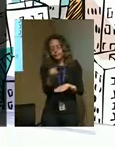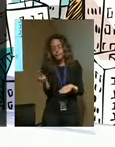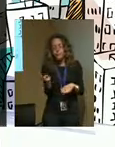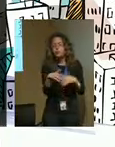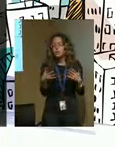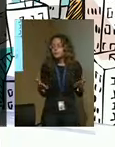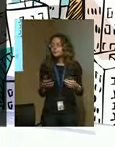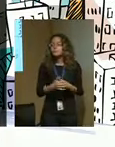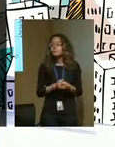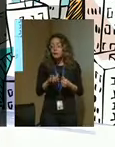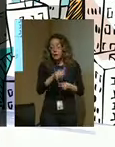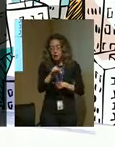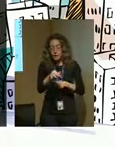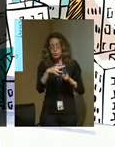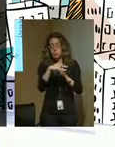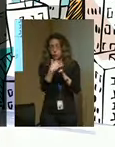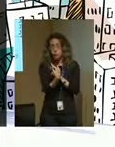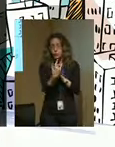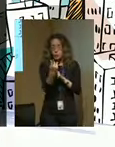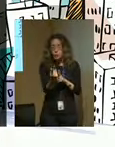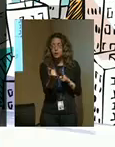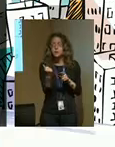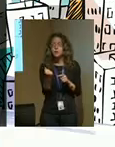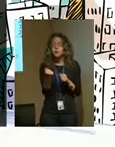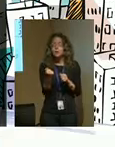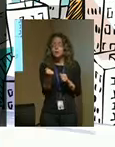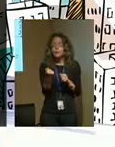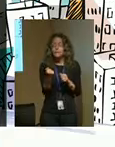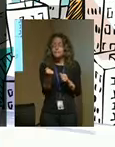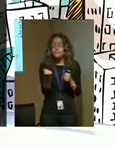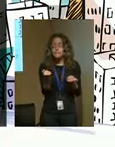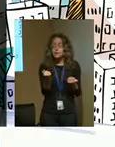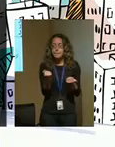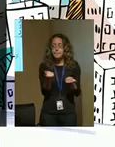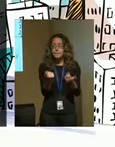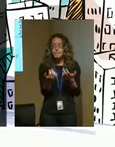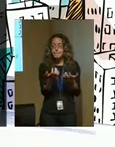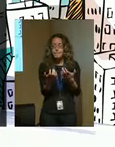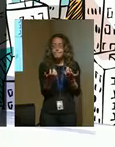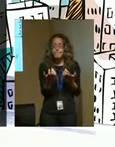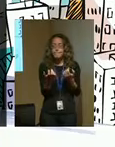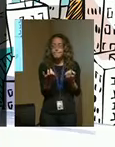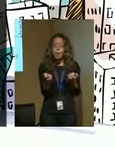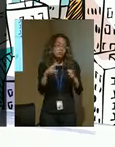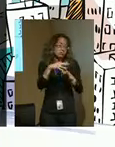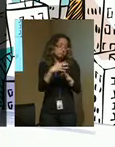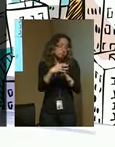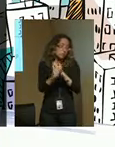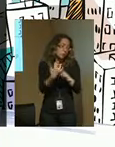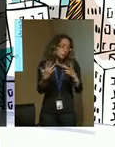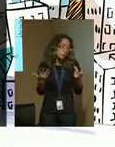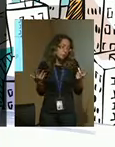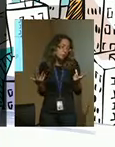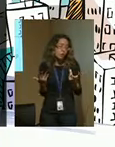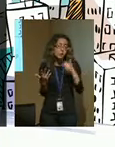Y también ha habido casos, como mencionabas, en cadenas hoteleras que han dificultado, que no han dejado